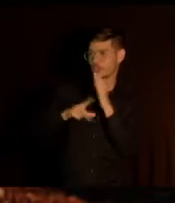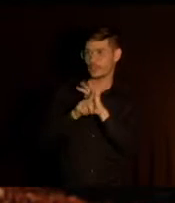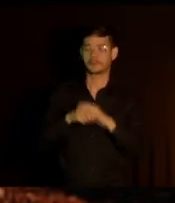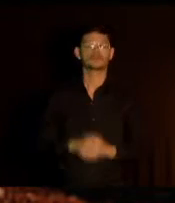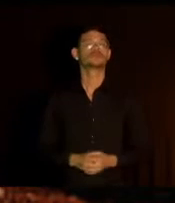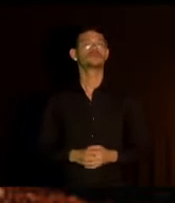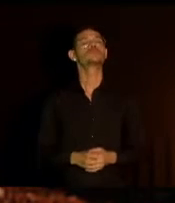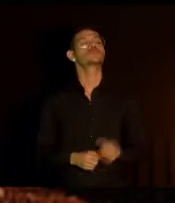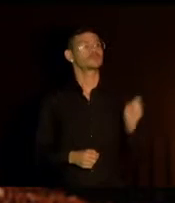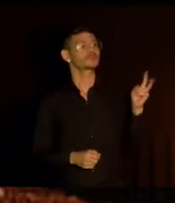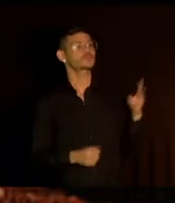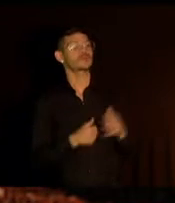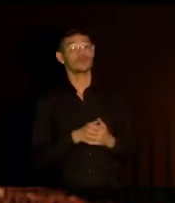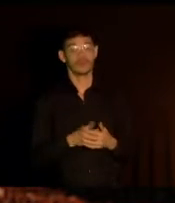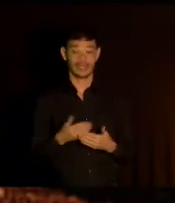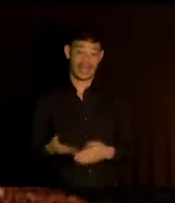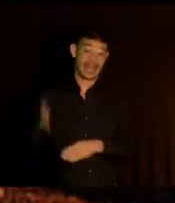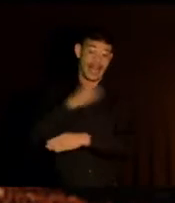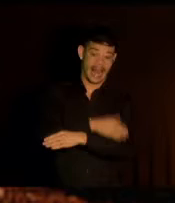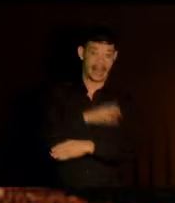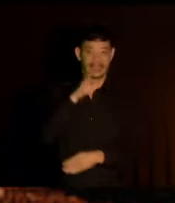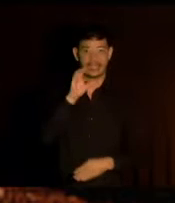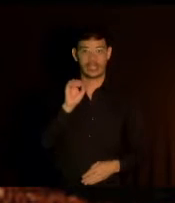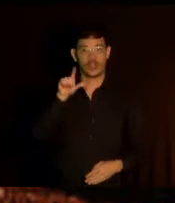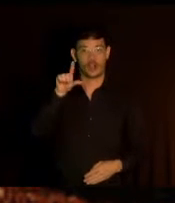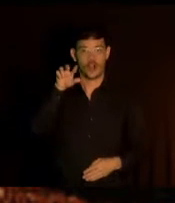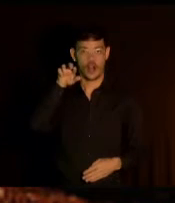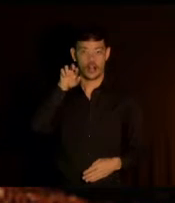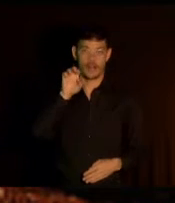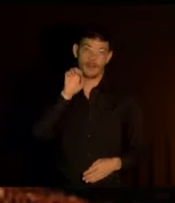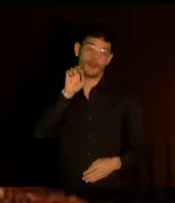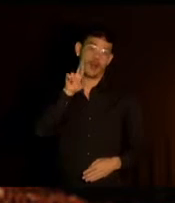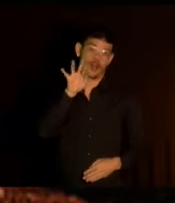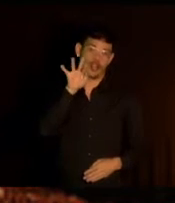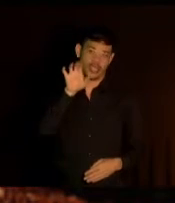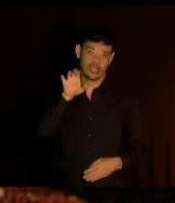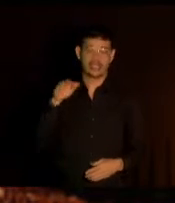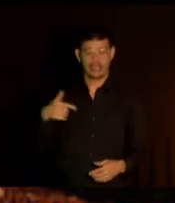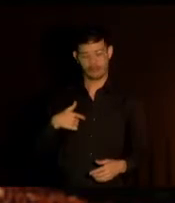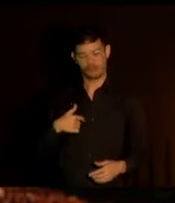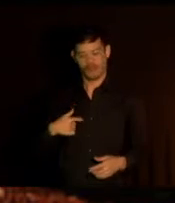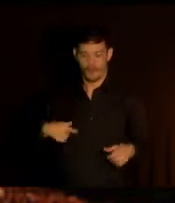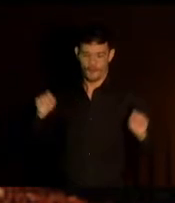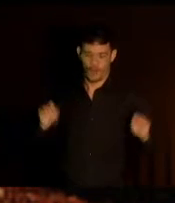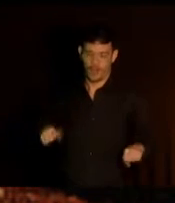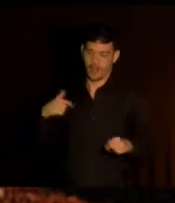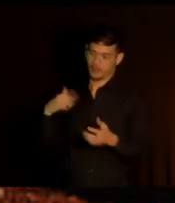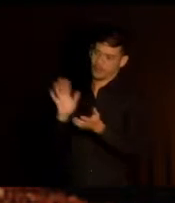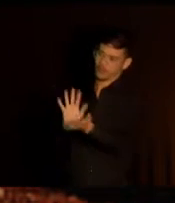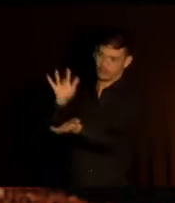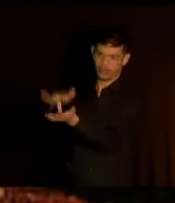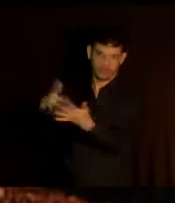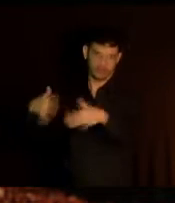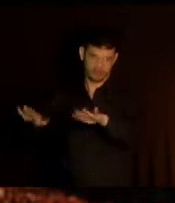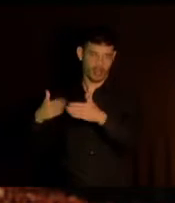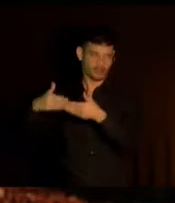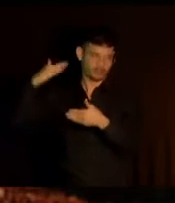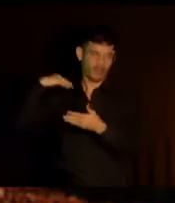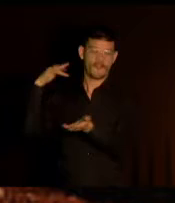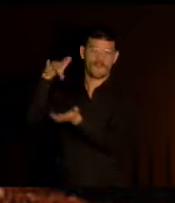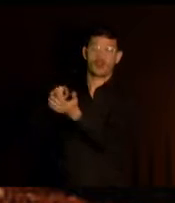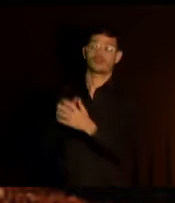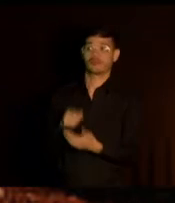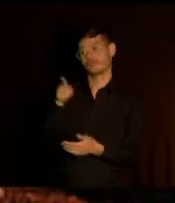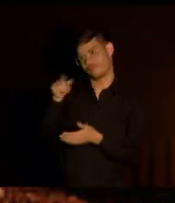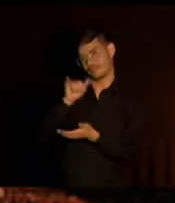intervenciones que hizo Coldeportes, donde nosotros tuvimos presencia y asistencia, la que acabas de decir es una muy